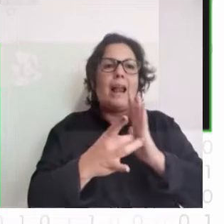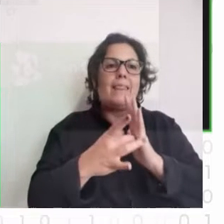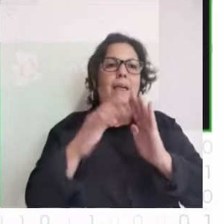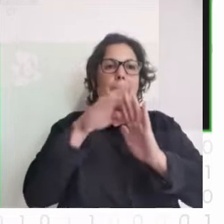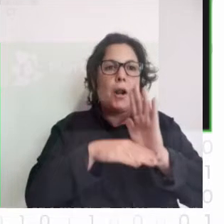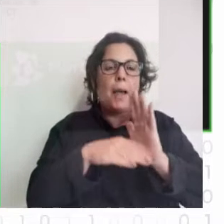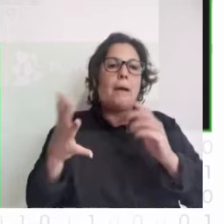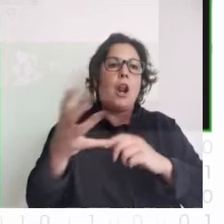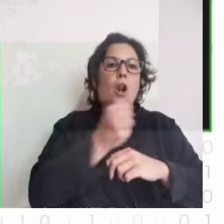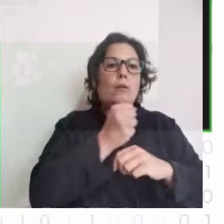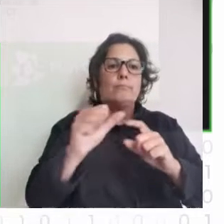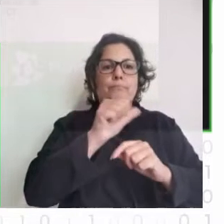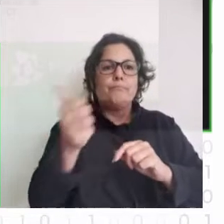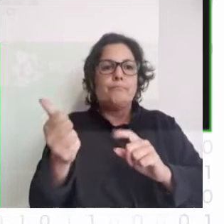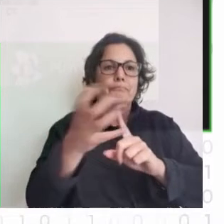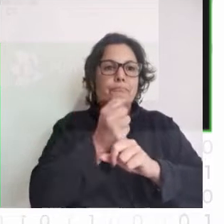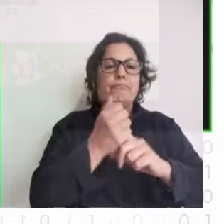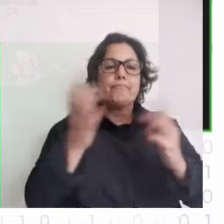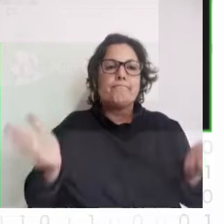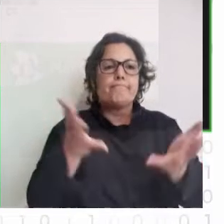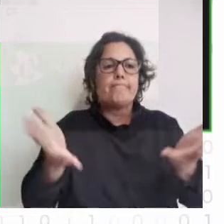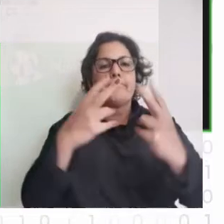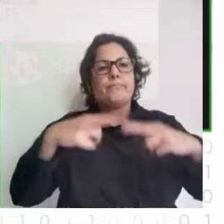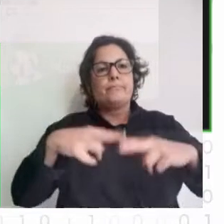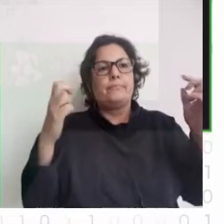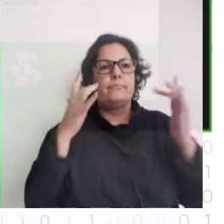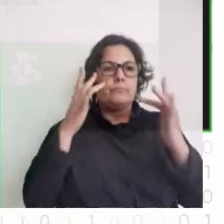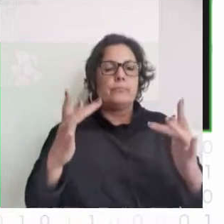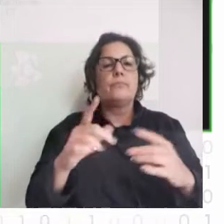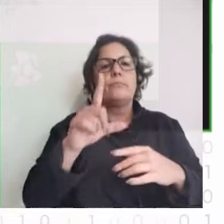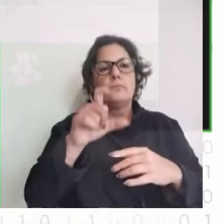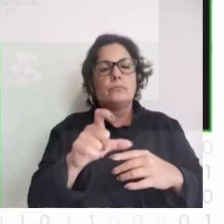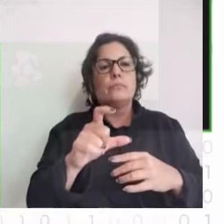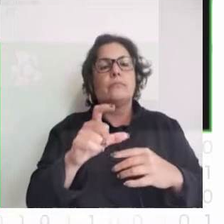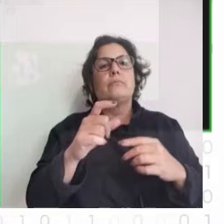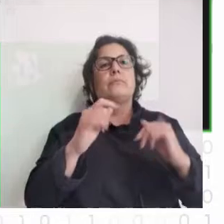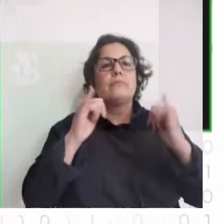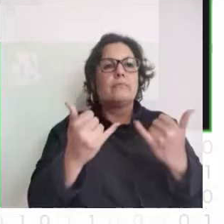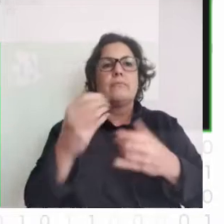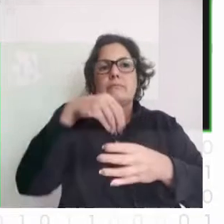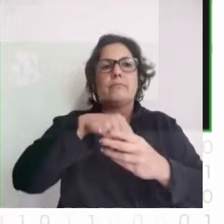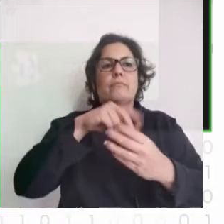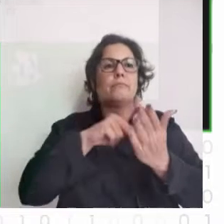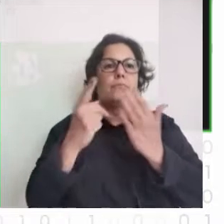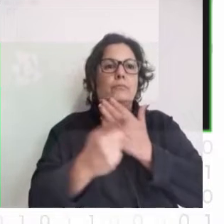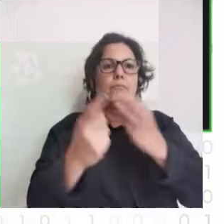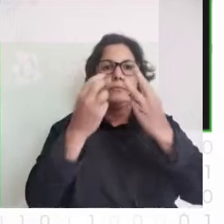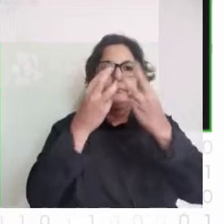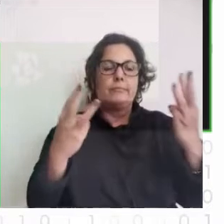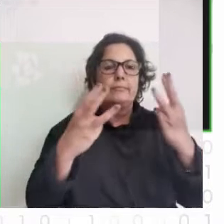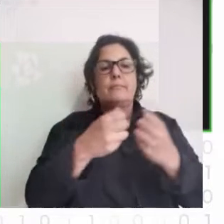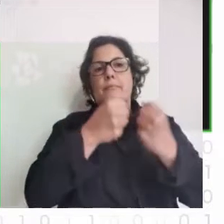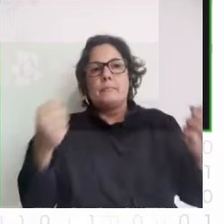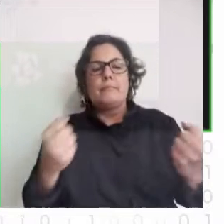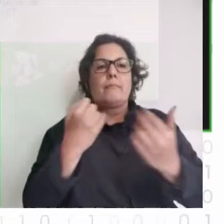logro de sus resultados y también de promover la investigación educativa. Obviamente CISEI se enmarca en un proyecto más abarcativo que tiene Plan Ceibal